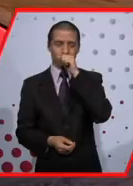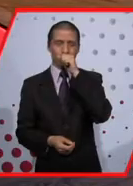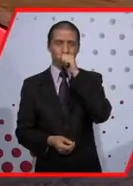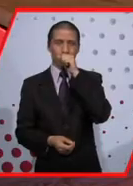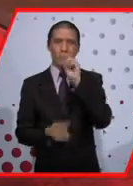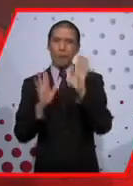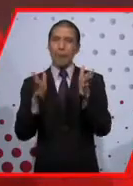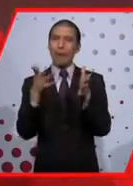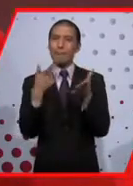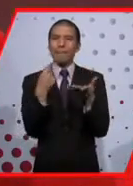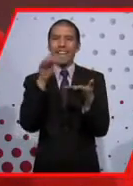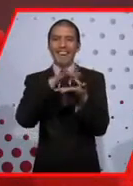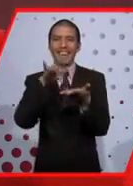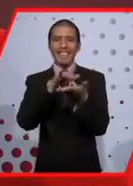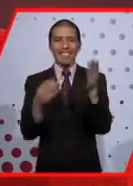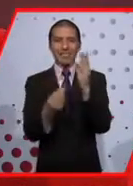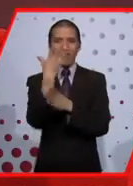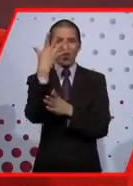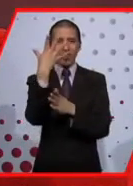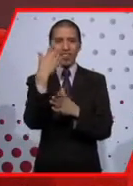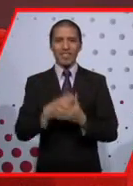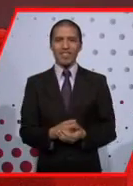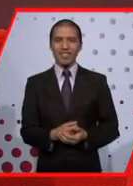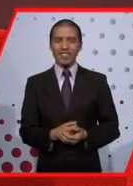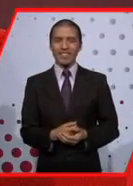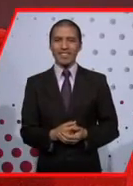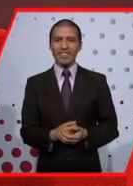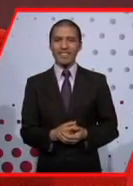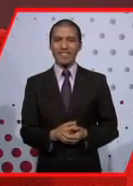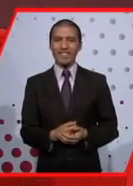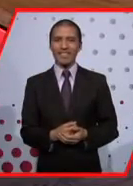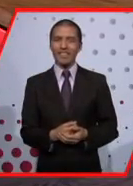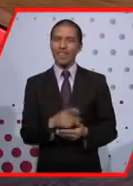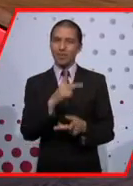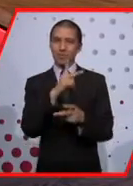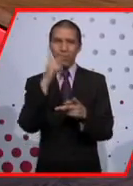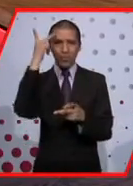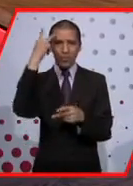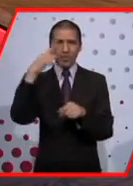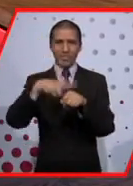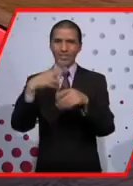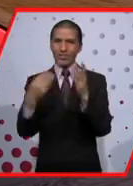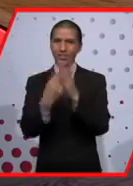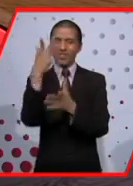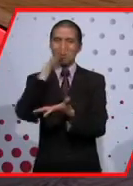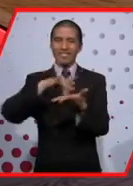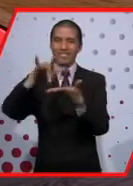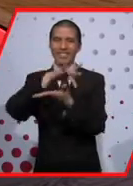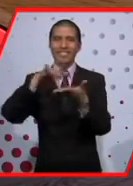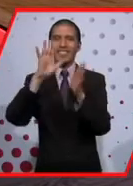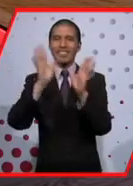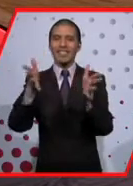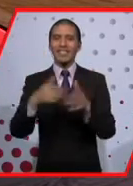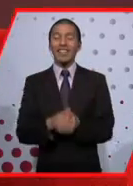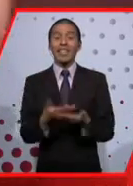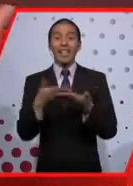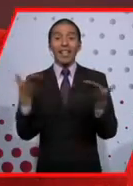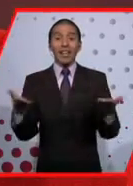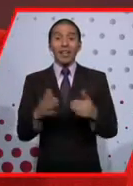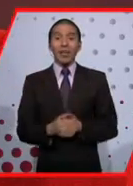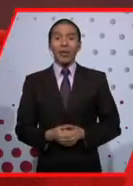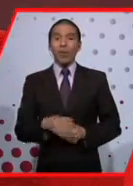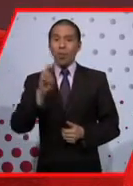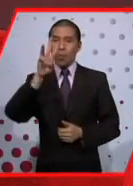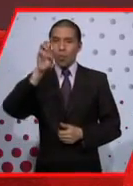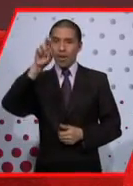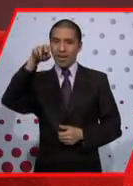ya. Warner Music. Nueve CDs llevas, nueve producciones. Nueve producciones. Ahora esta es con Warner